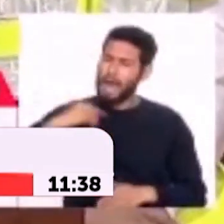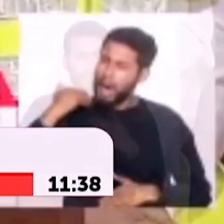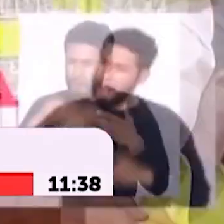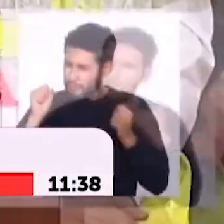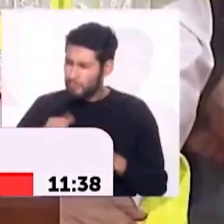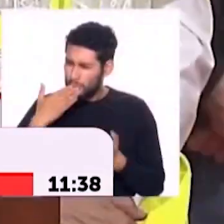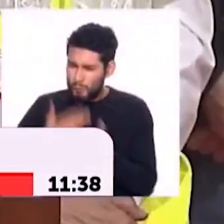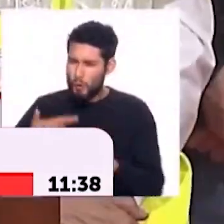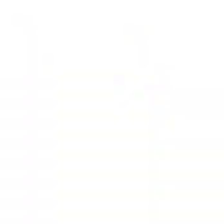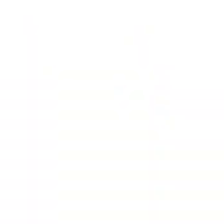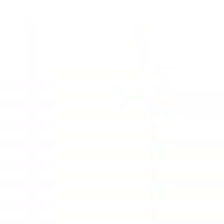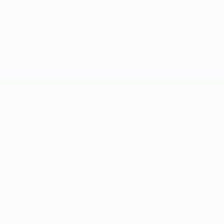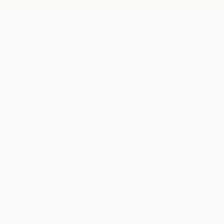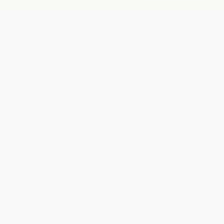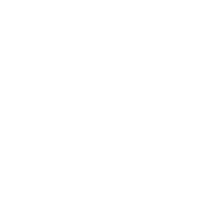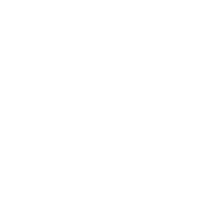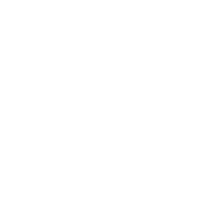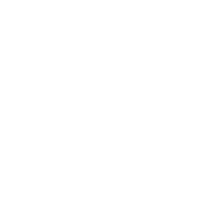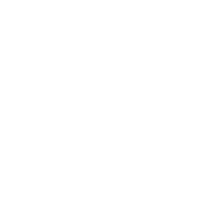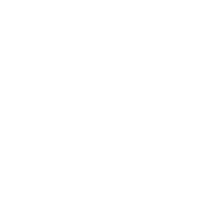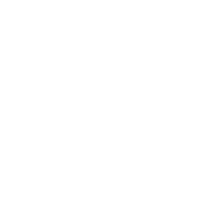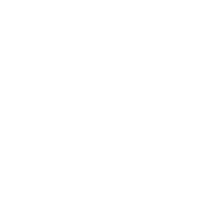avanzar.